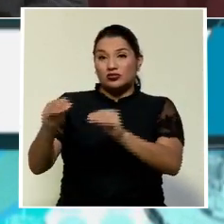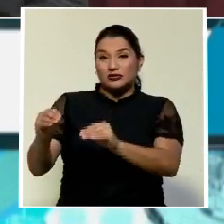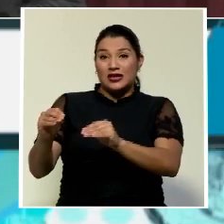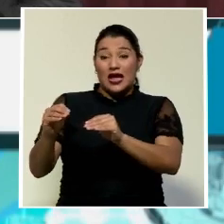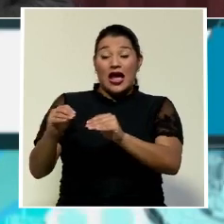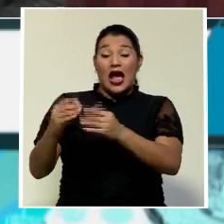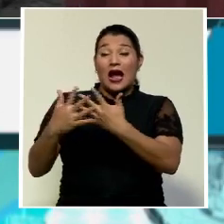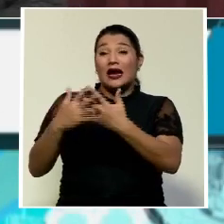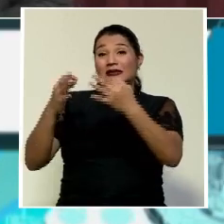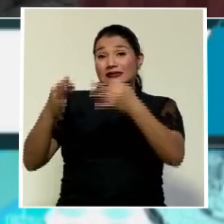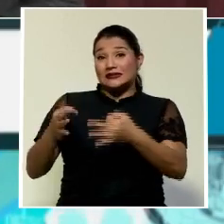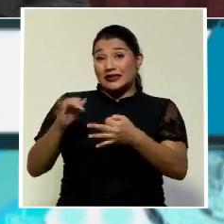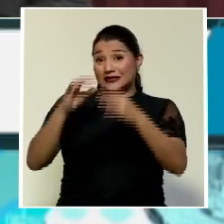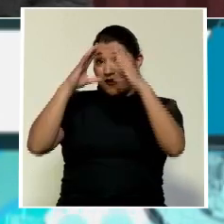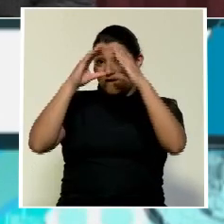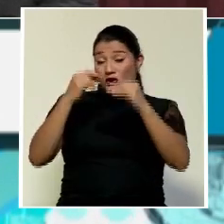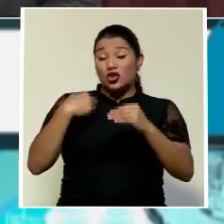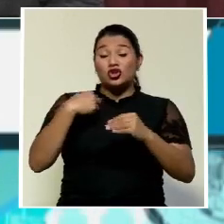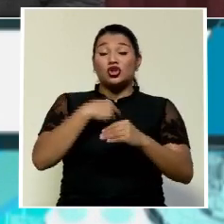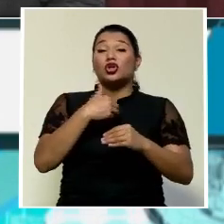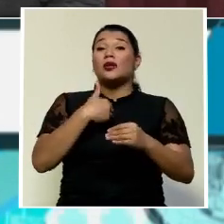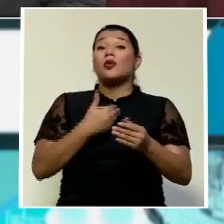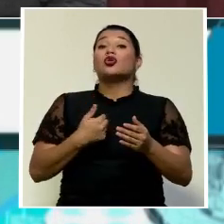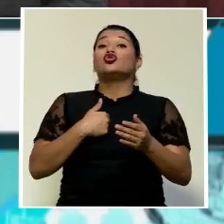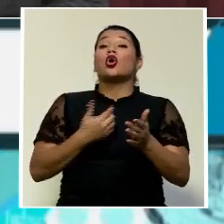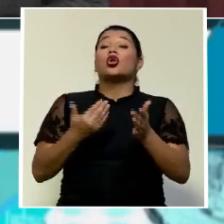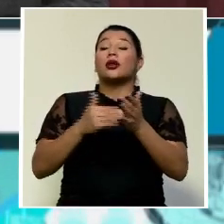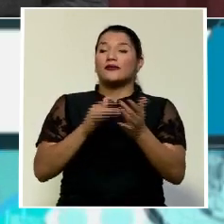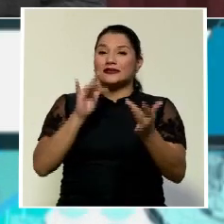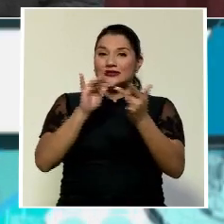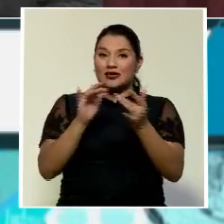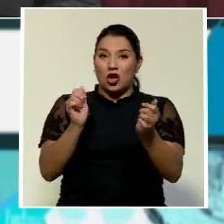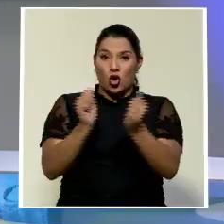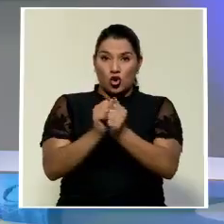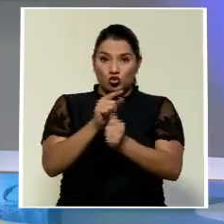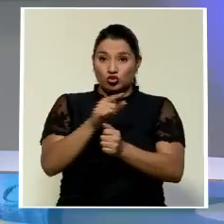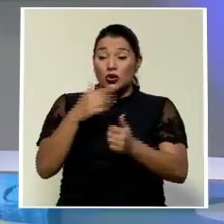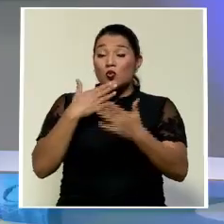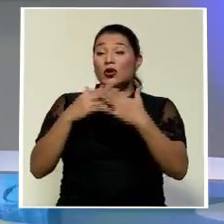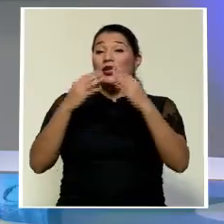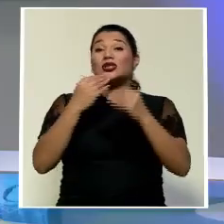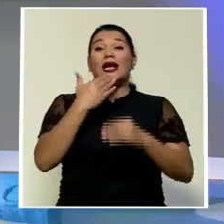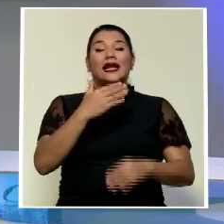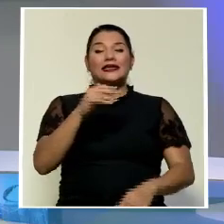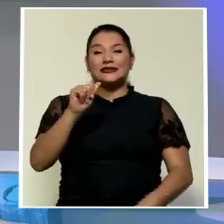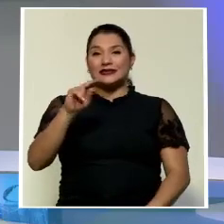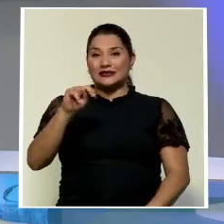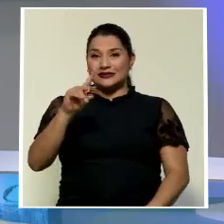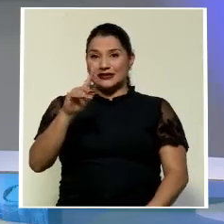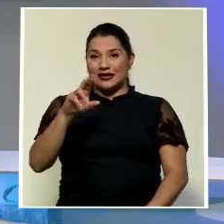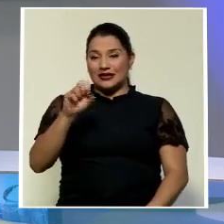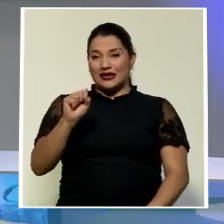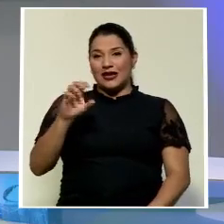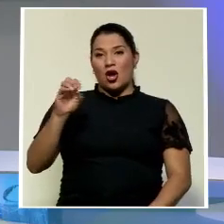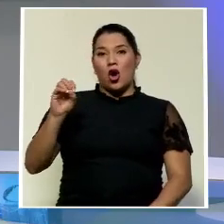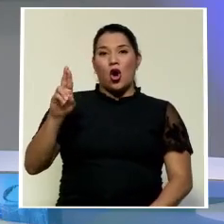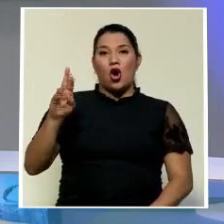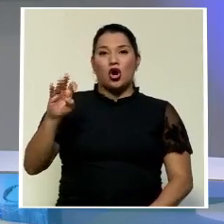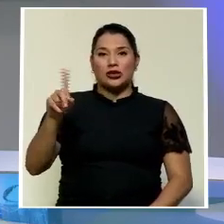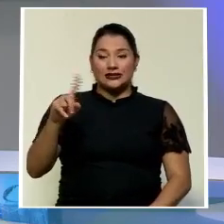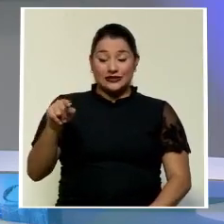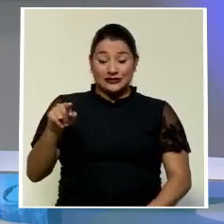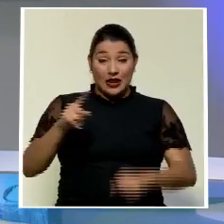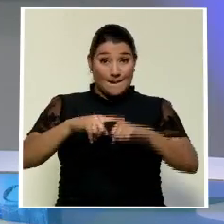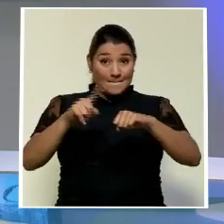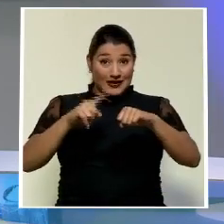sistema penitenciario. Esta es la información que tenemos. Regreso con ustedes al estudio. Buenas noches. Gracias, Andrés Ortiz. Pérez Celedón es uno de